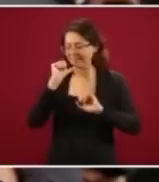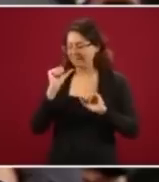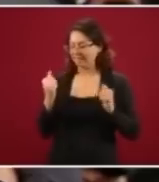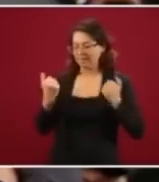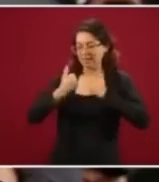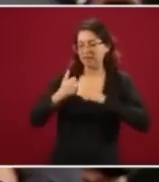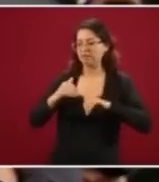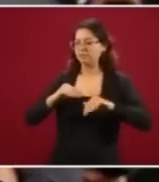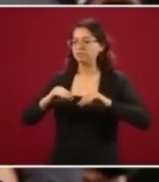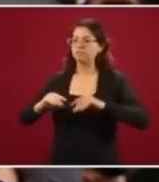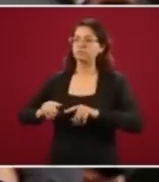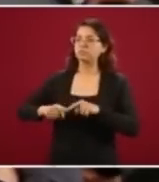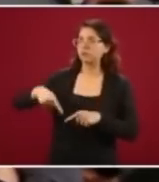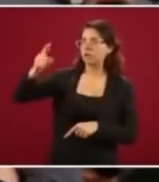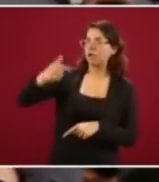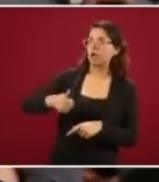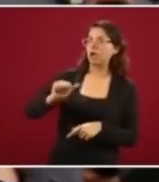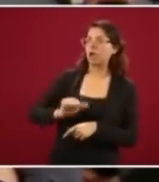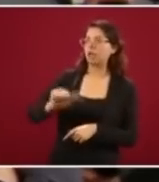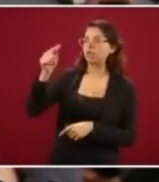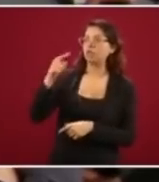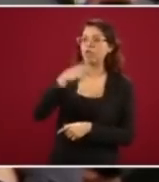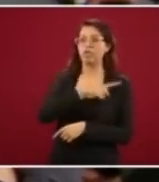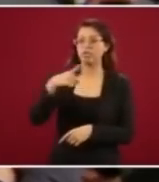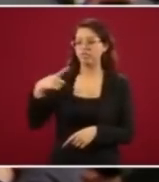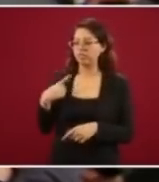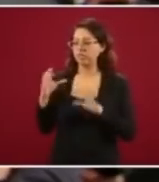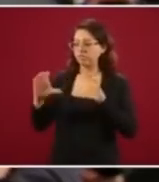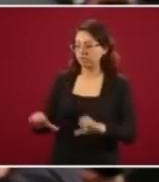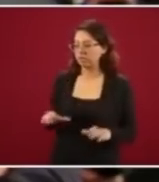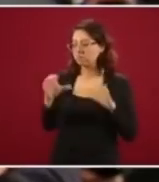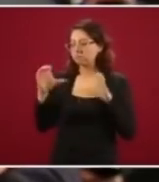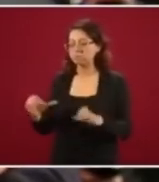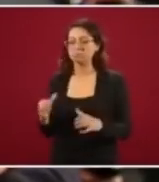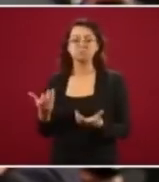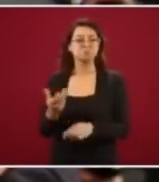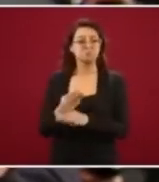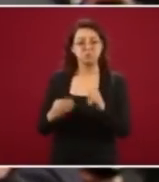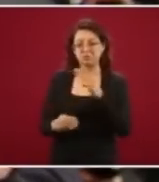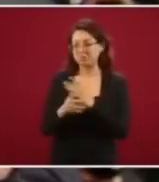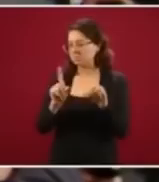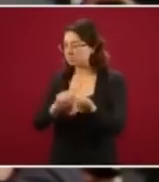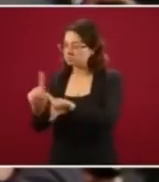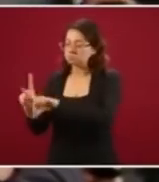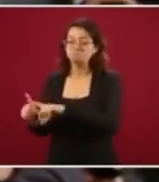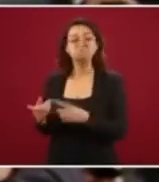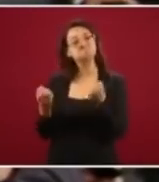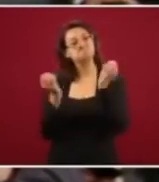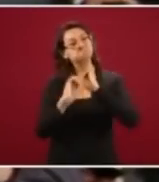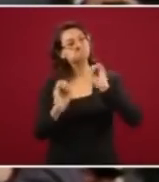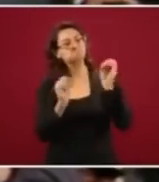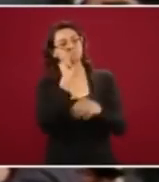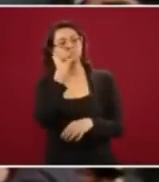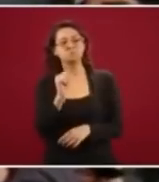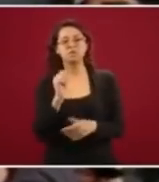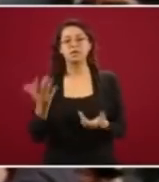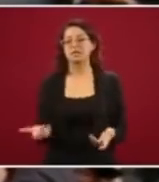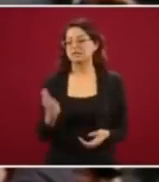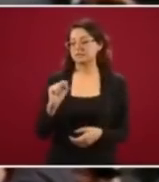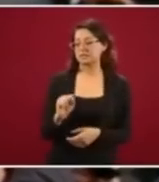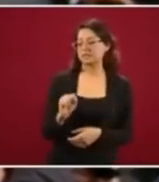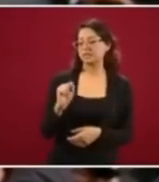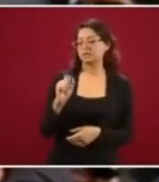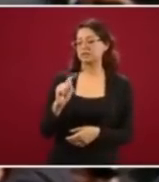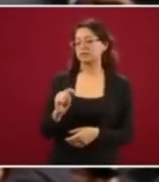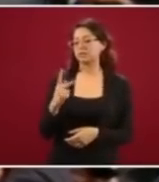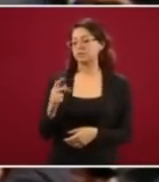trabajos de altura, estipulados por la Secretaría del Trabajo y Previsión Social, publicadas en el Diario de la Federación, dejando así dos viudas y un